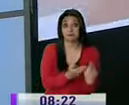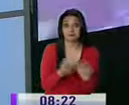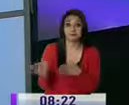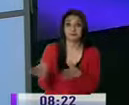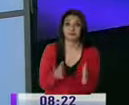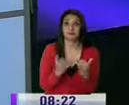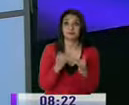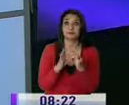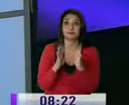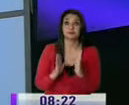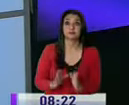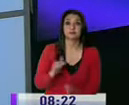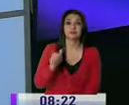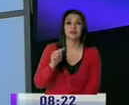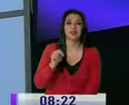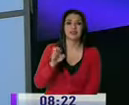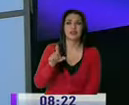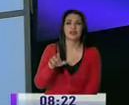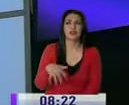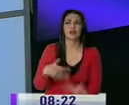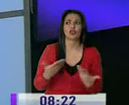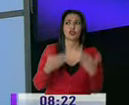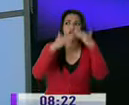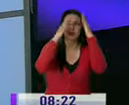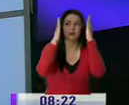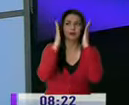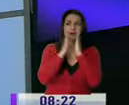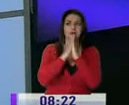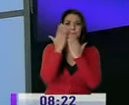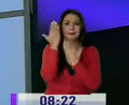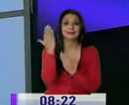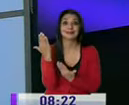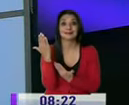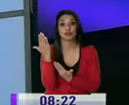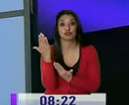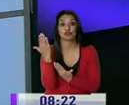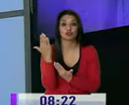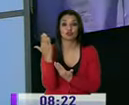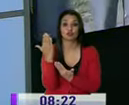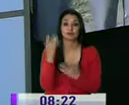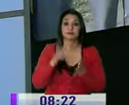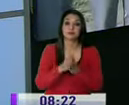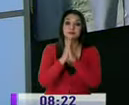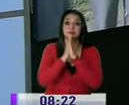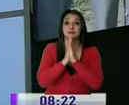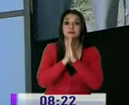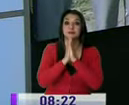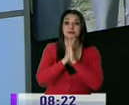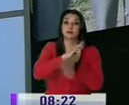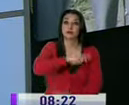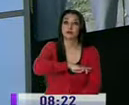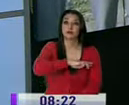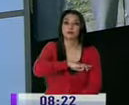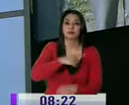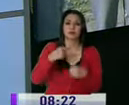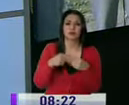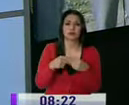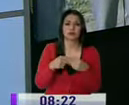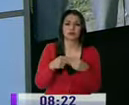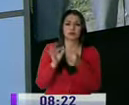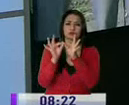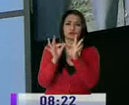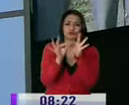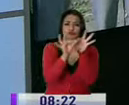Andrea Orbe, sector del Panecillo. Mis vecinos, atención, solicitan al municipio intervención